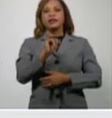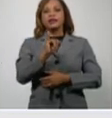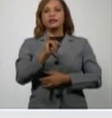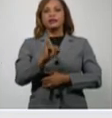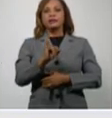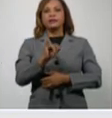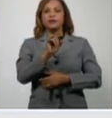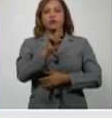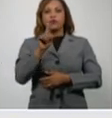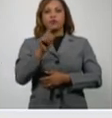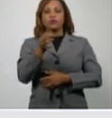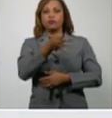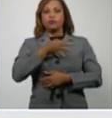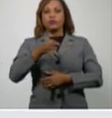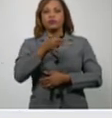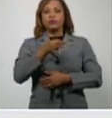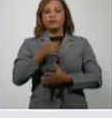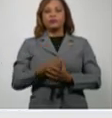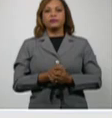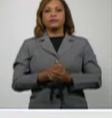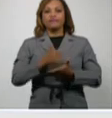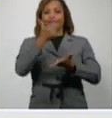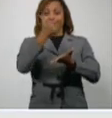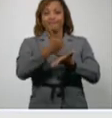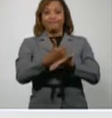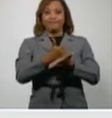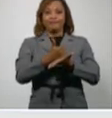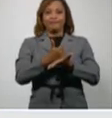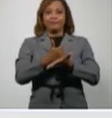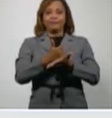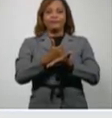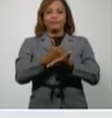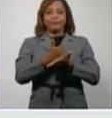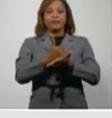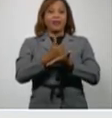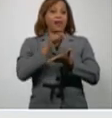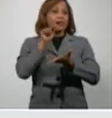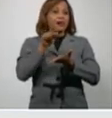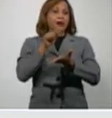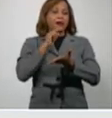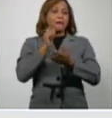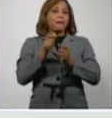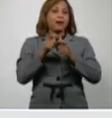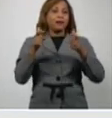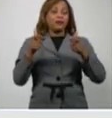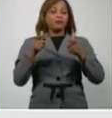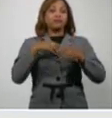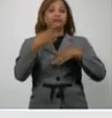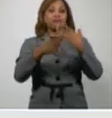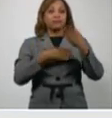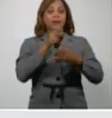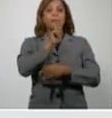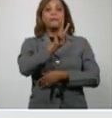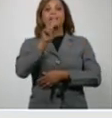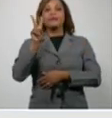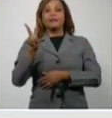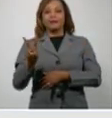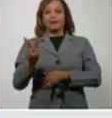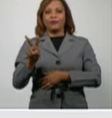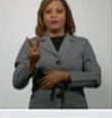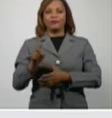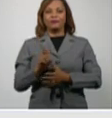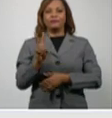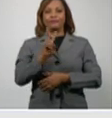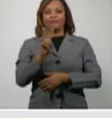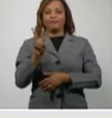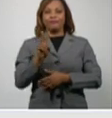municipios. Municipio cabecera, que es donde realmente tienen el mayor problema, con 22 casos